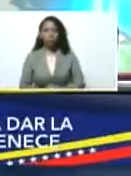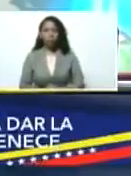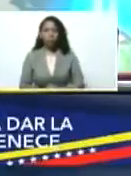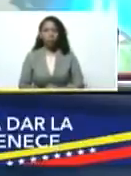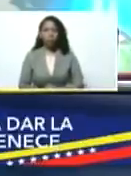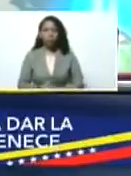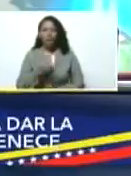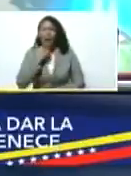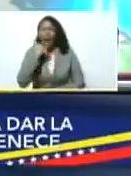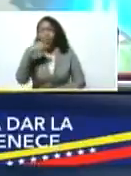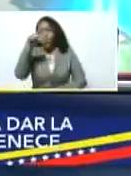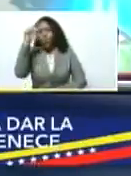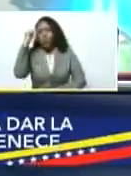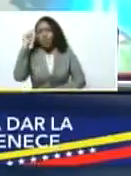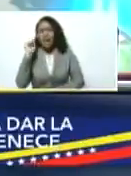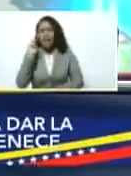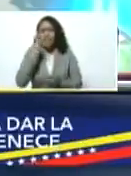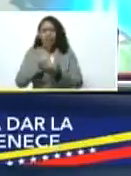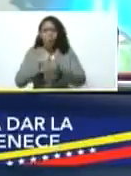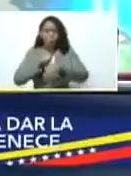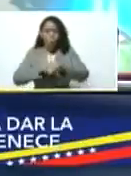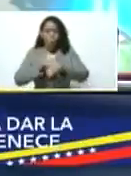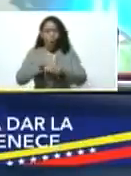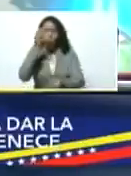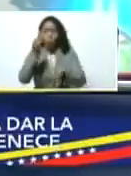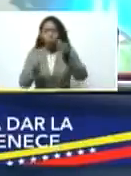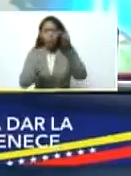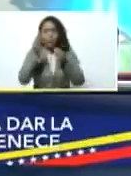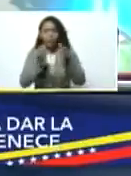Algún día llegará la hora de la justicia.